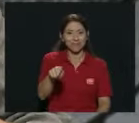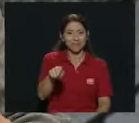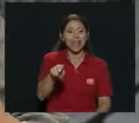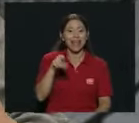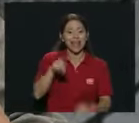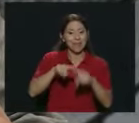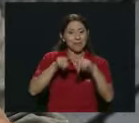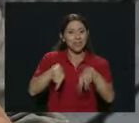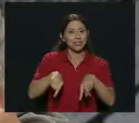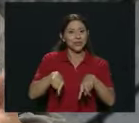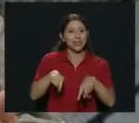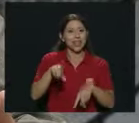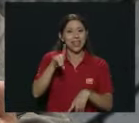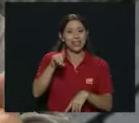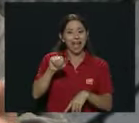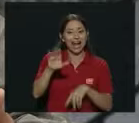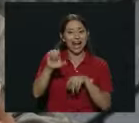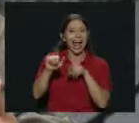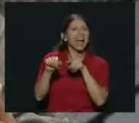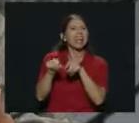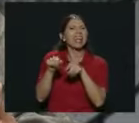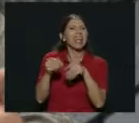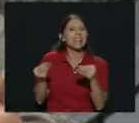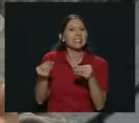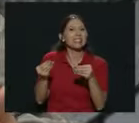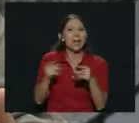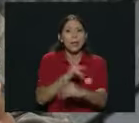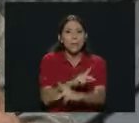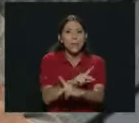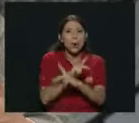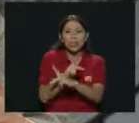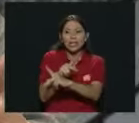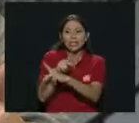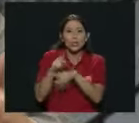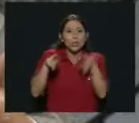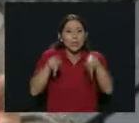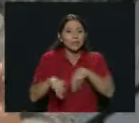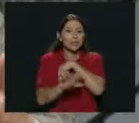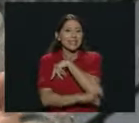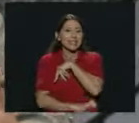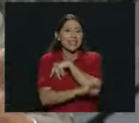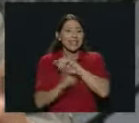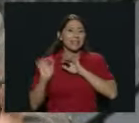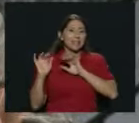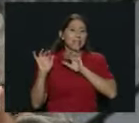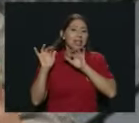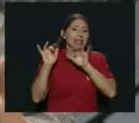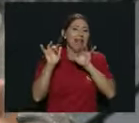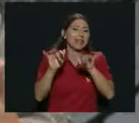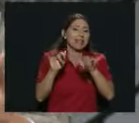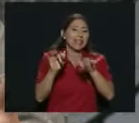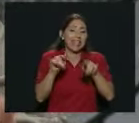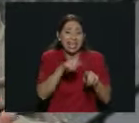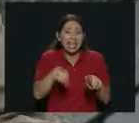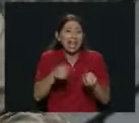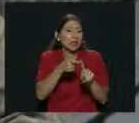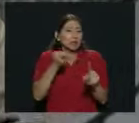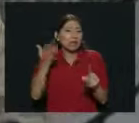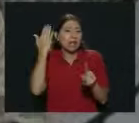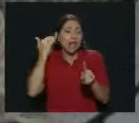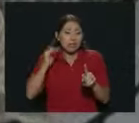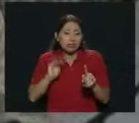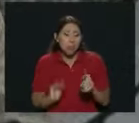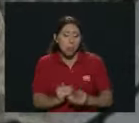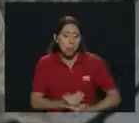DACA, de la protección de aquellos migrantes que llegaron a los Estados Unidos con sus padres cuando eran menores de edad,